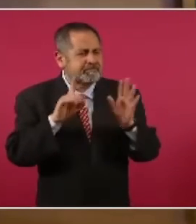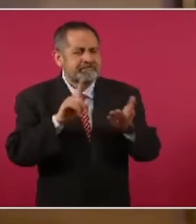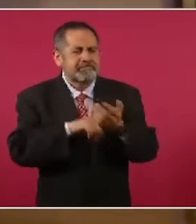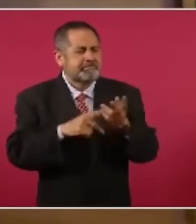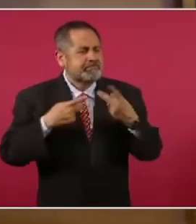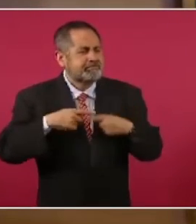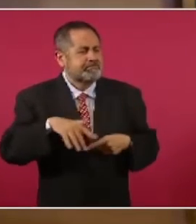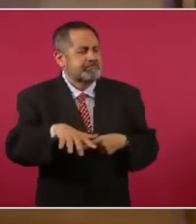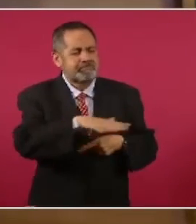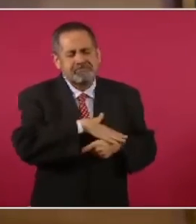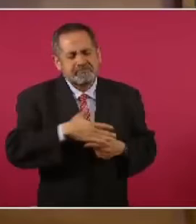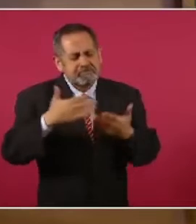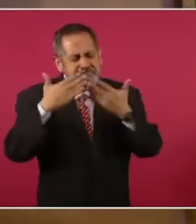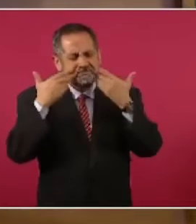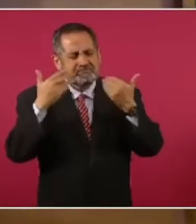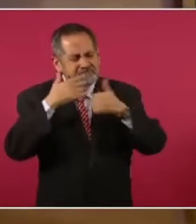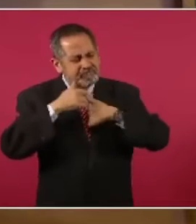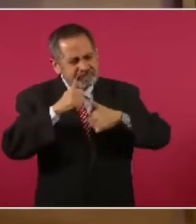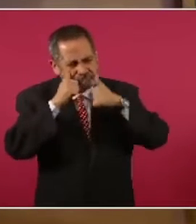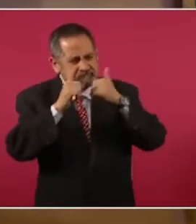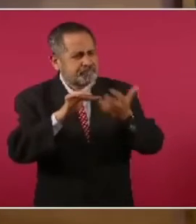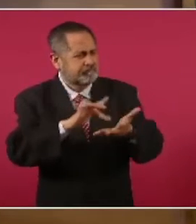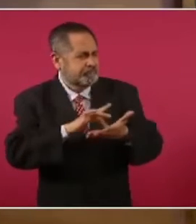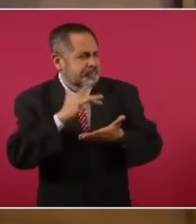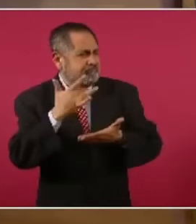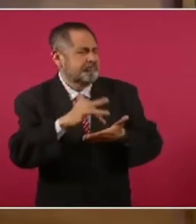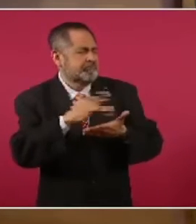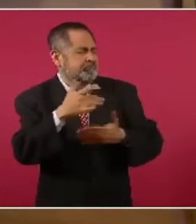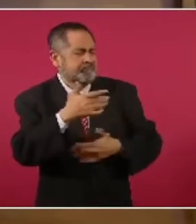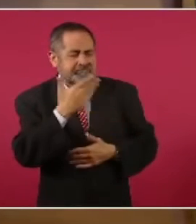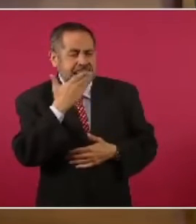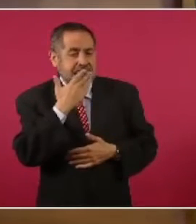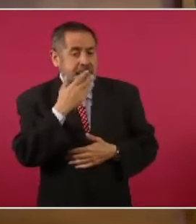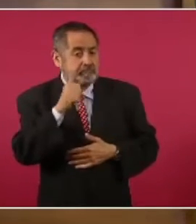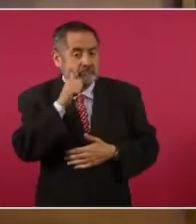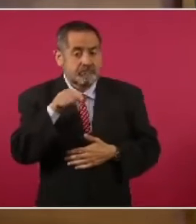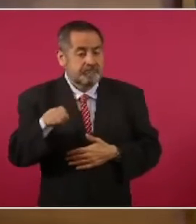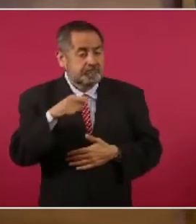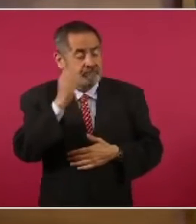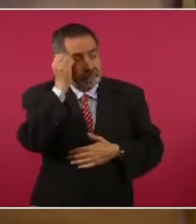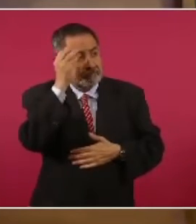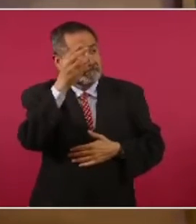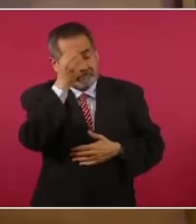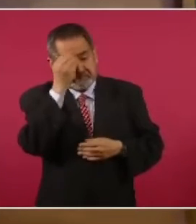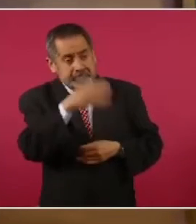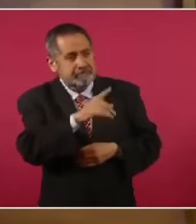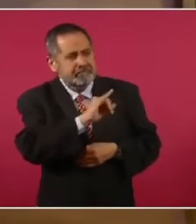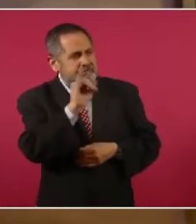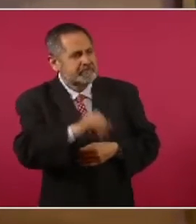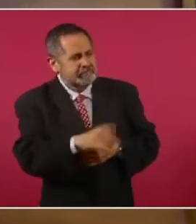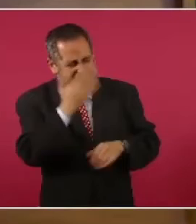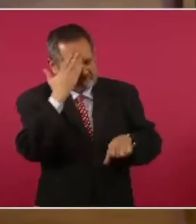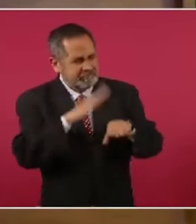es agradecido, nunca se olvidaron de ti.